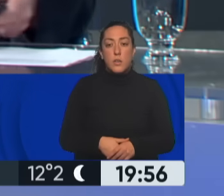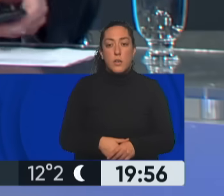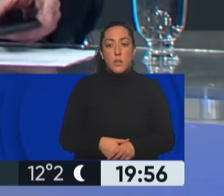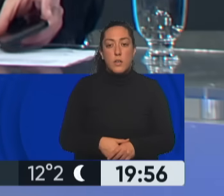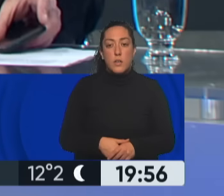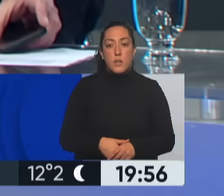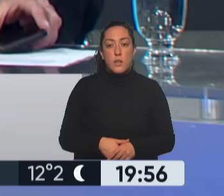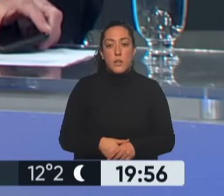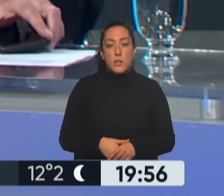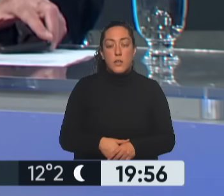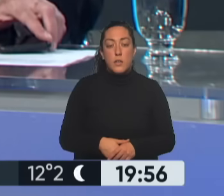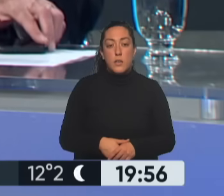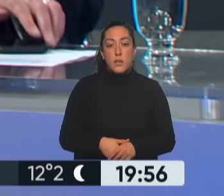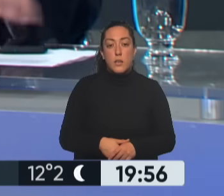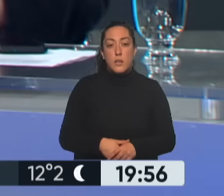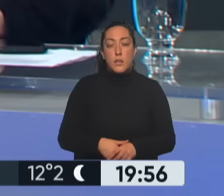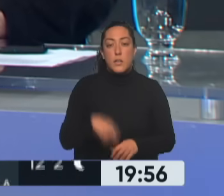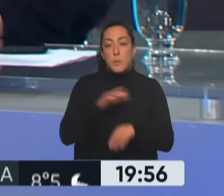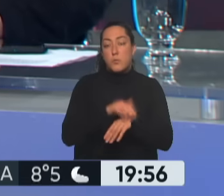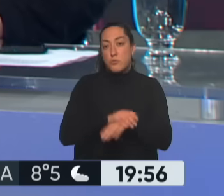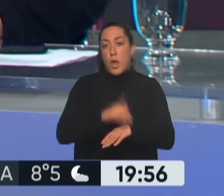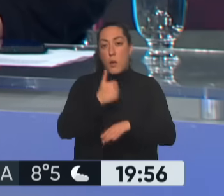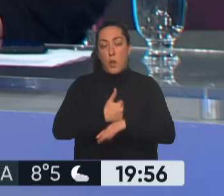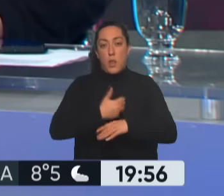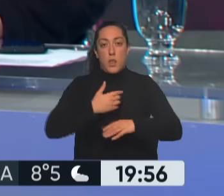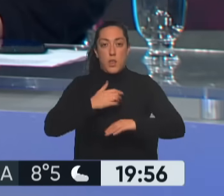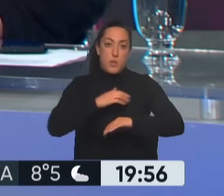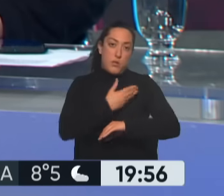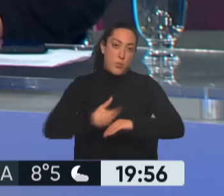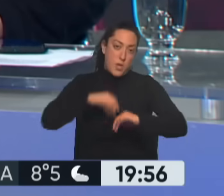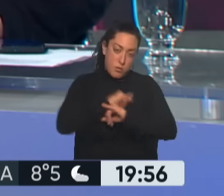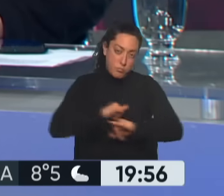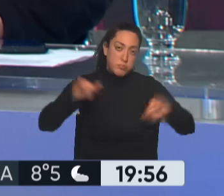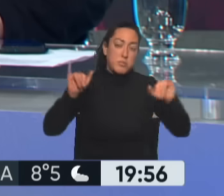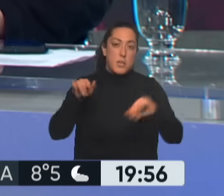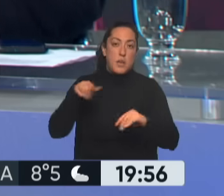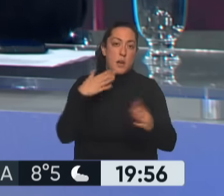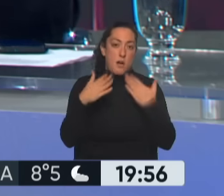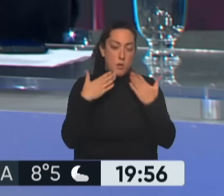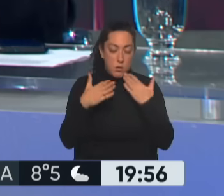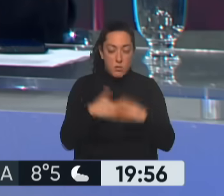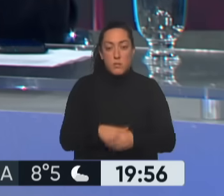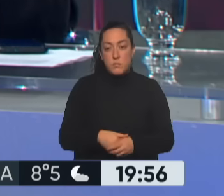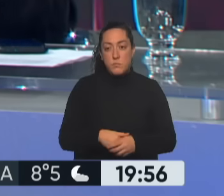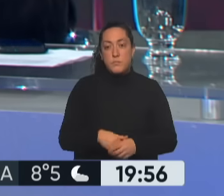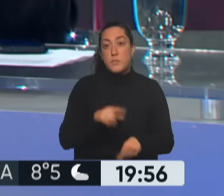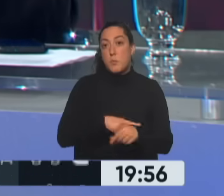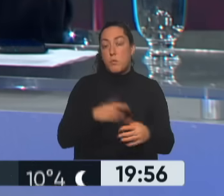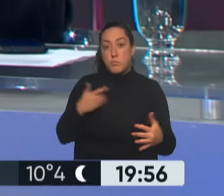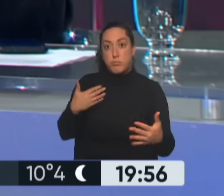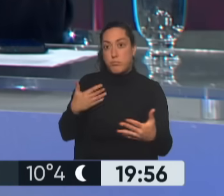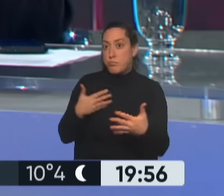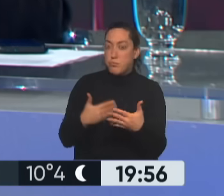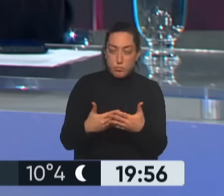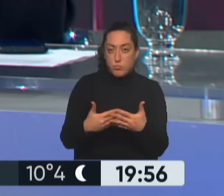Bueno, muy bien, allí están las declaraciones, obviamente tiene mucha repercusión porque, claro, se van acortando los plazos, van pasando